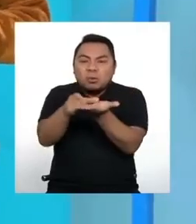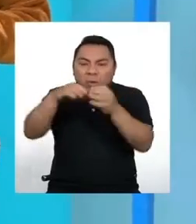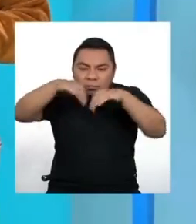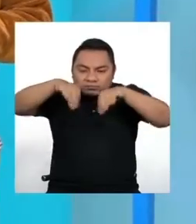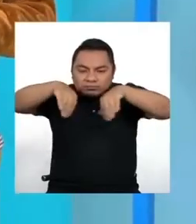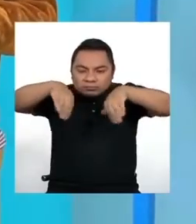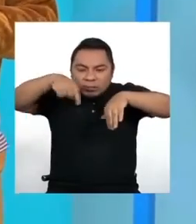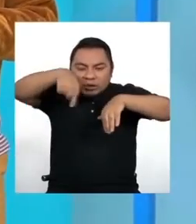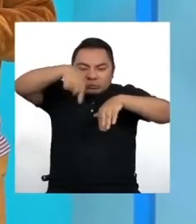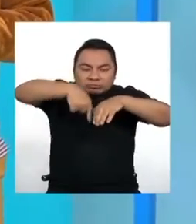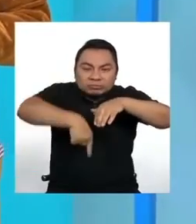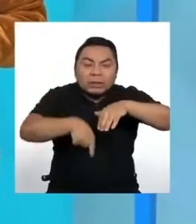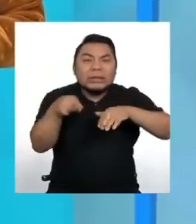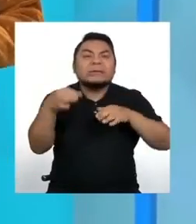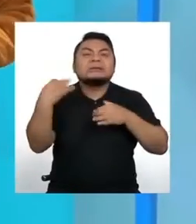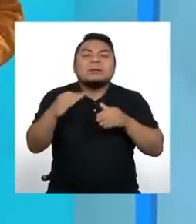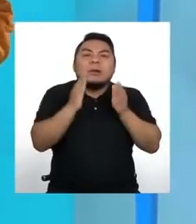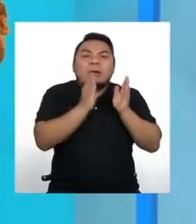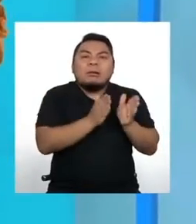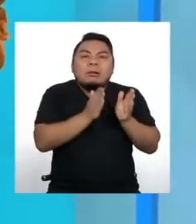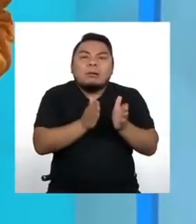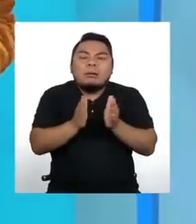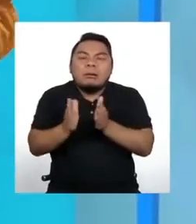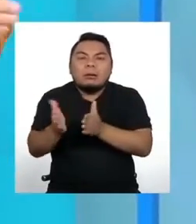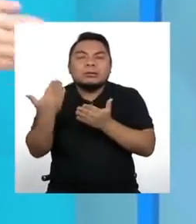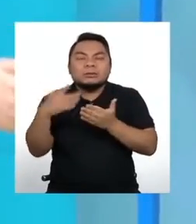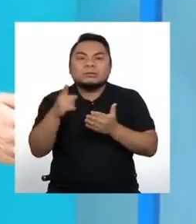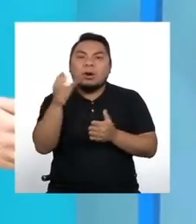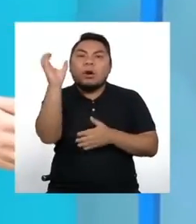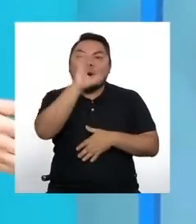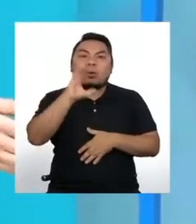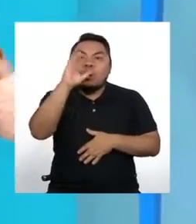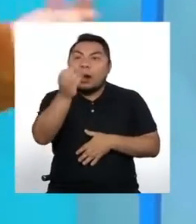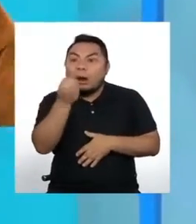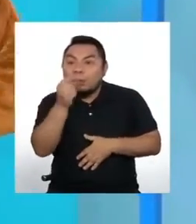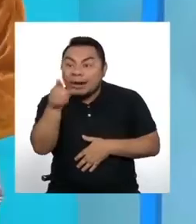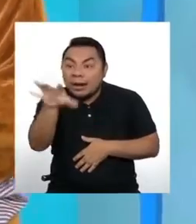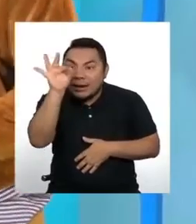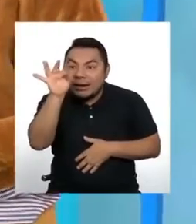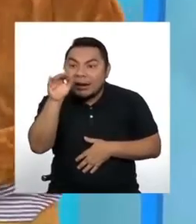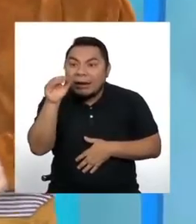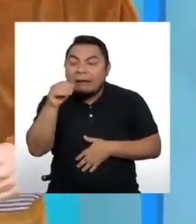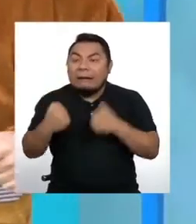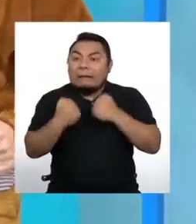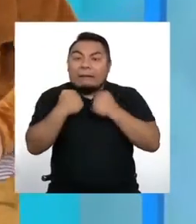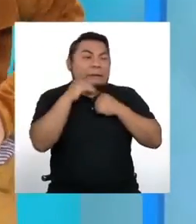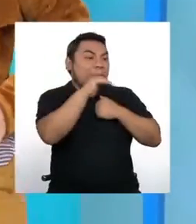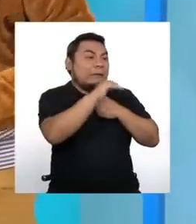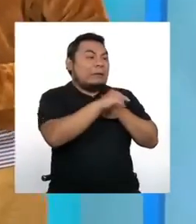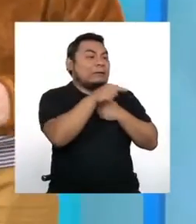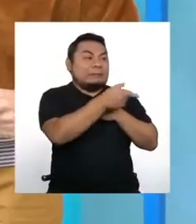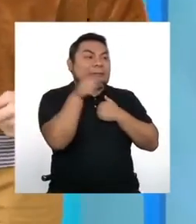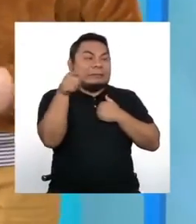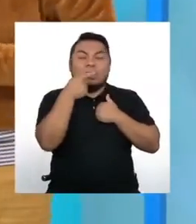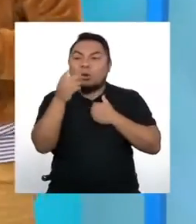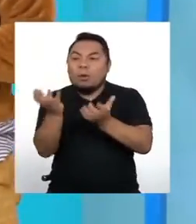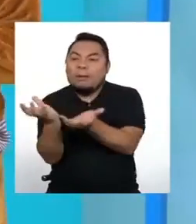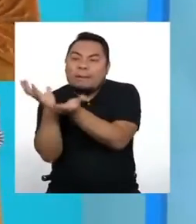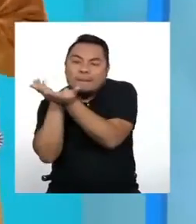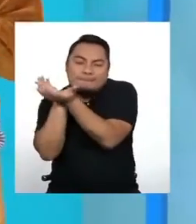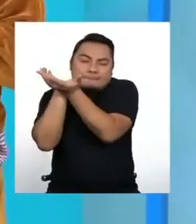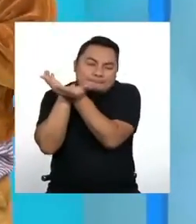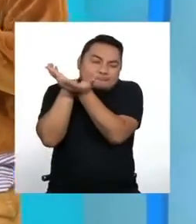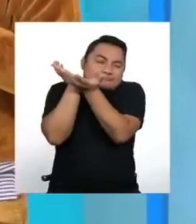y prestando atención al sonido que emiten. Si tu niña o niño presenta discapacidad auditiva,